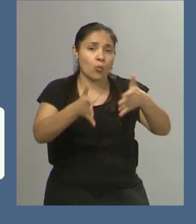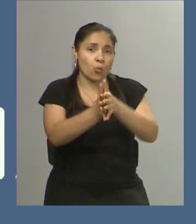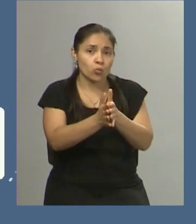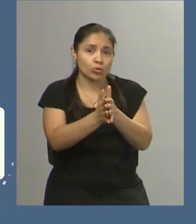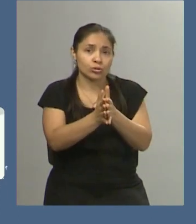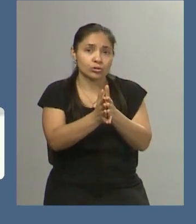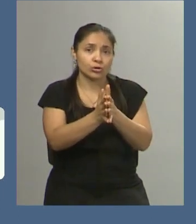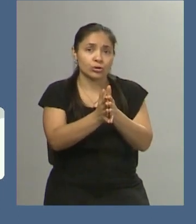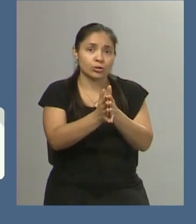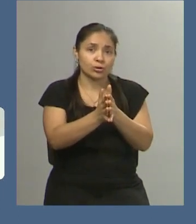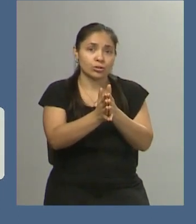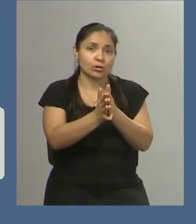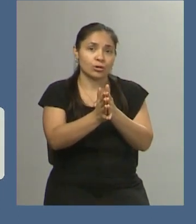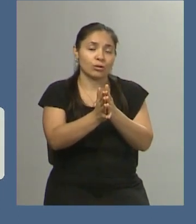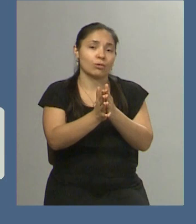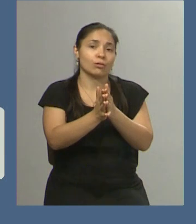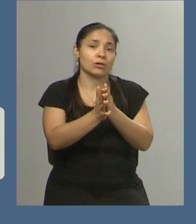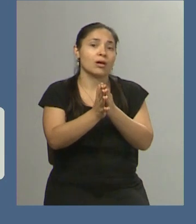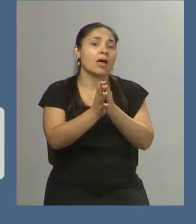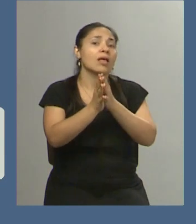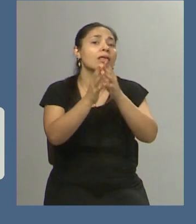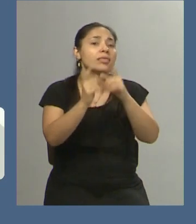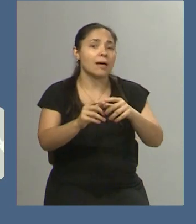entre naciones independientes,